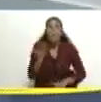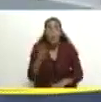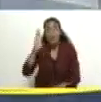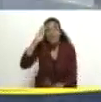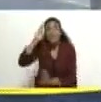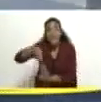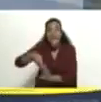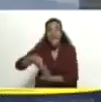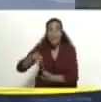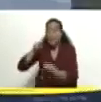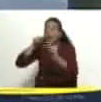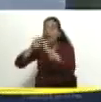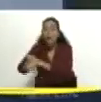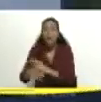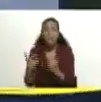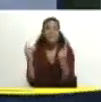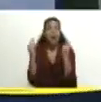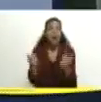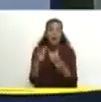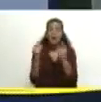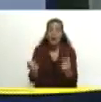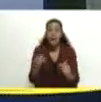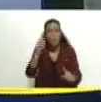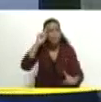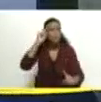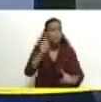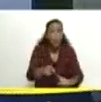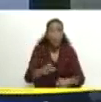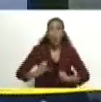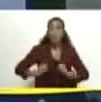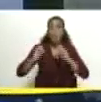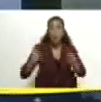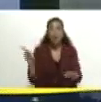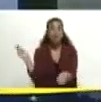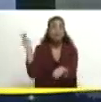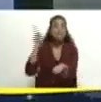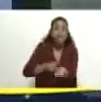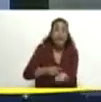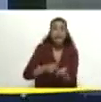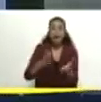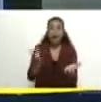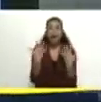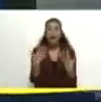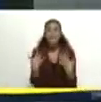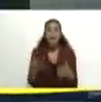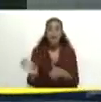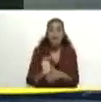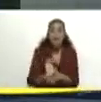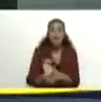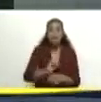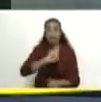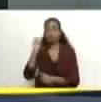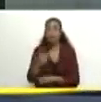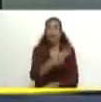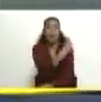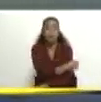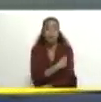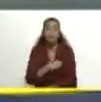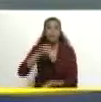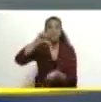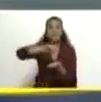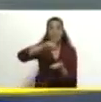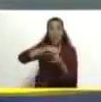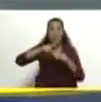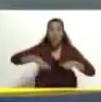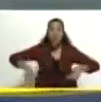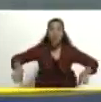directa de un acceso más fluido, más directo, más oportuno y sobre todo más resolutivo. Nos encontramos en el centro,